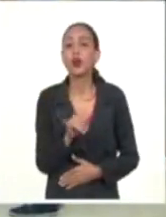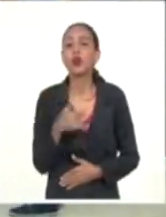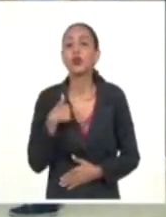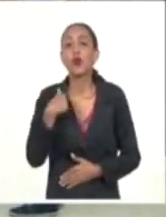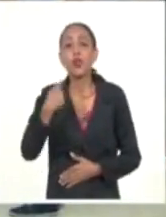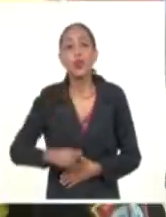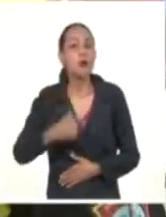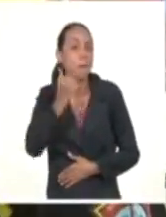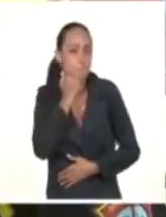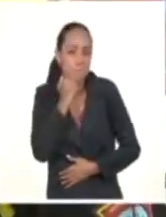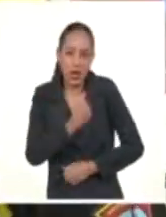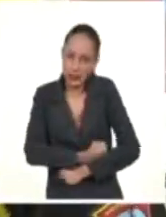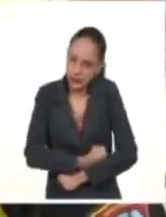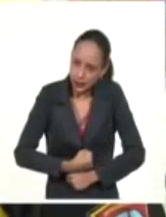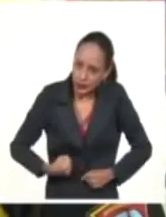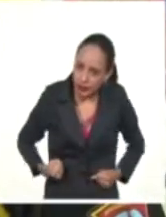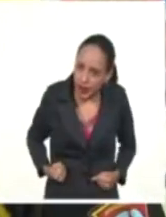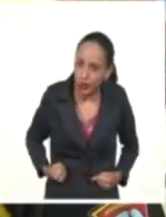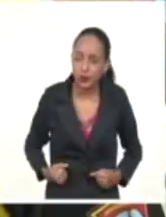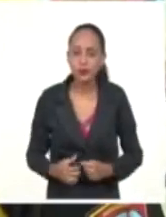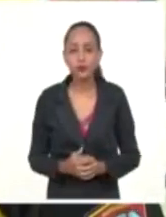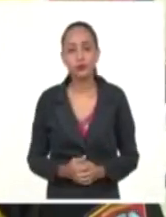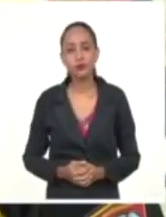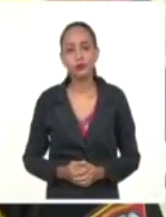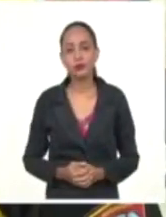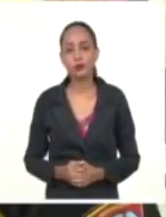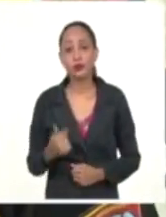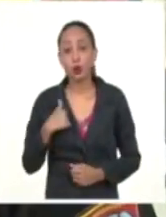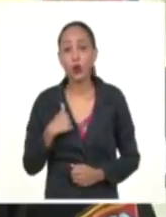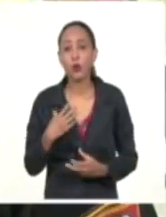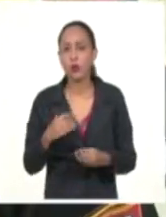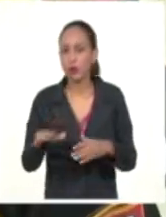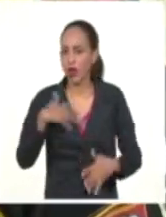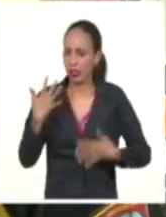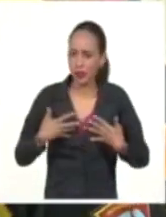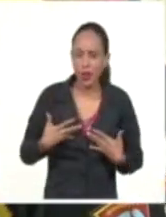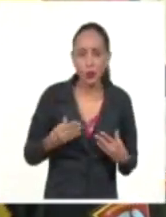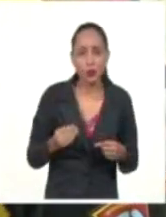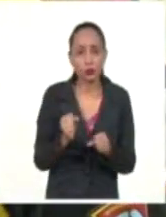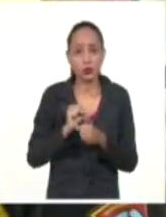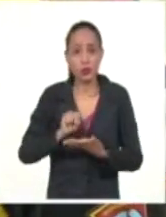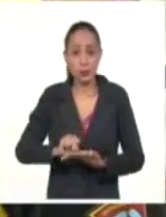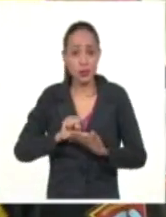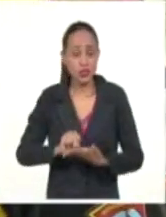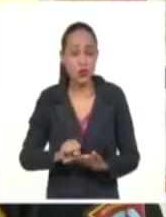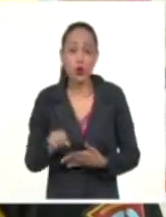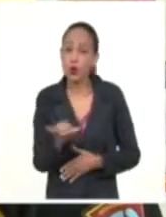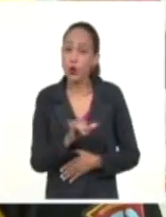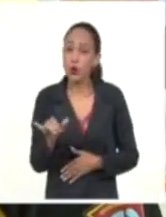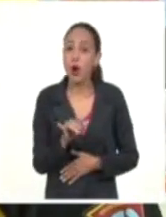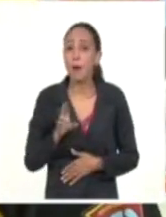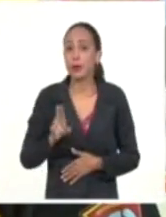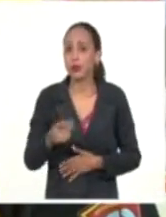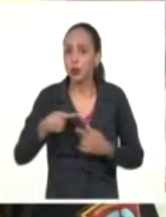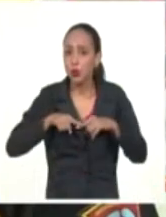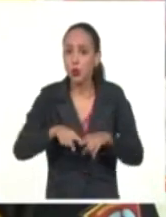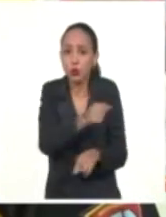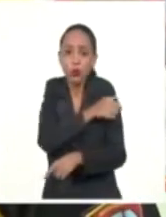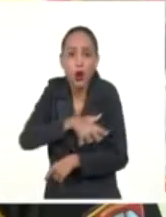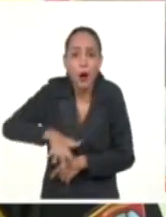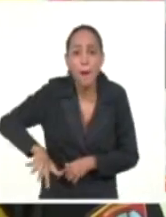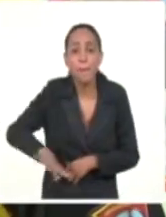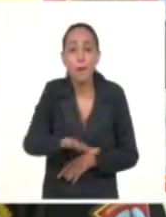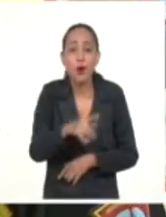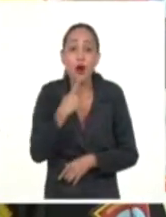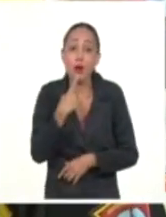ser mucho más sacrificado. Nosotros nos hemos destacado en disímiles actividades, en disímiles servicios de emergencia. Hemos estado junto al pueblo en un momento de etapa, en